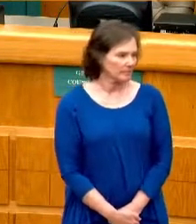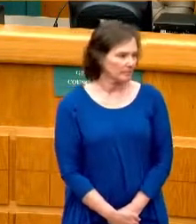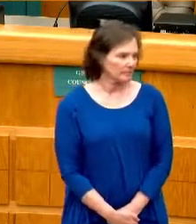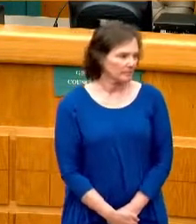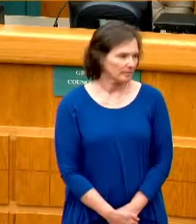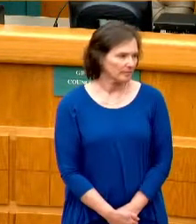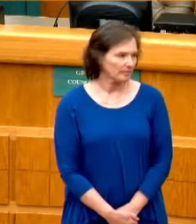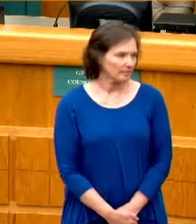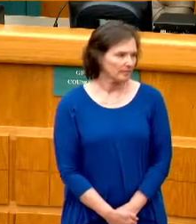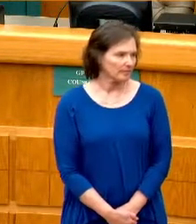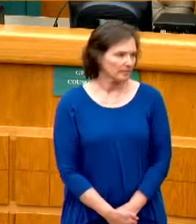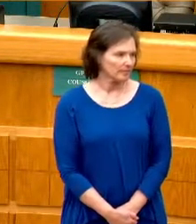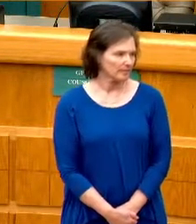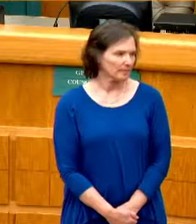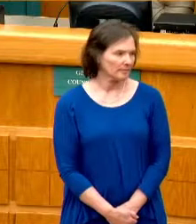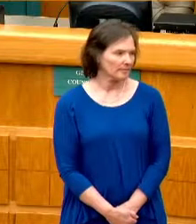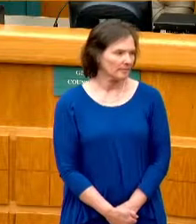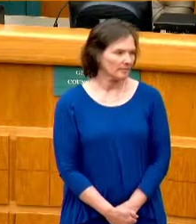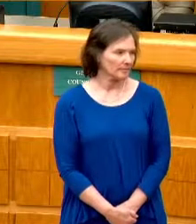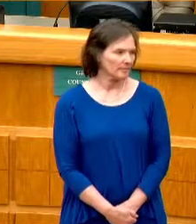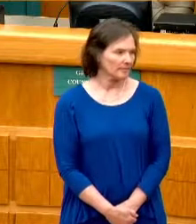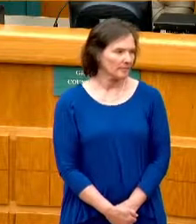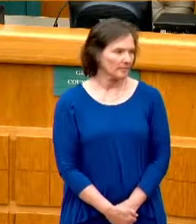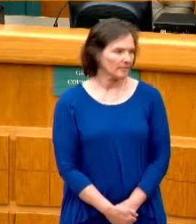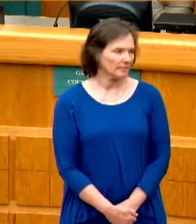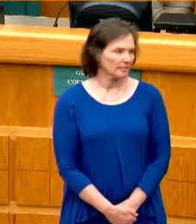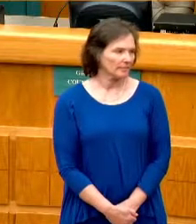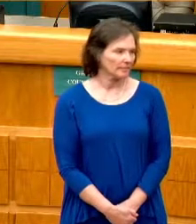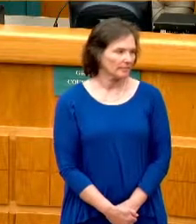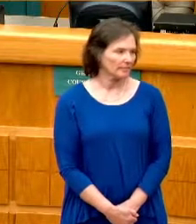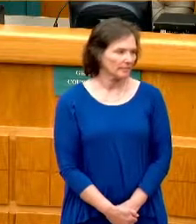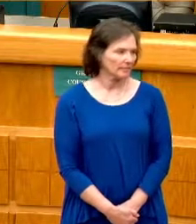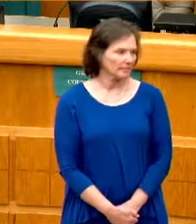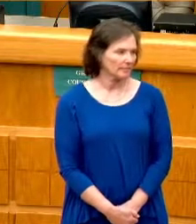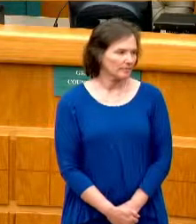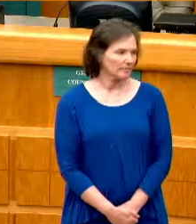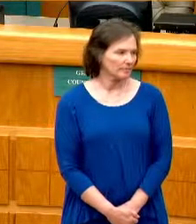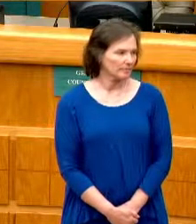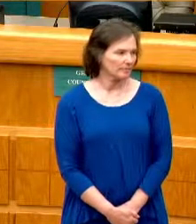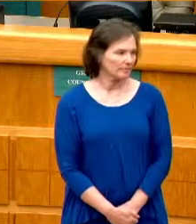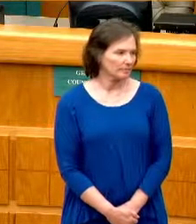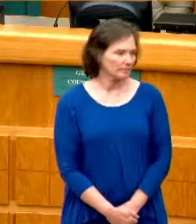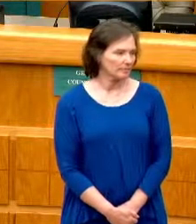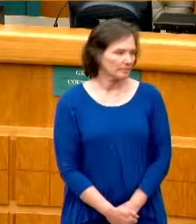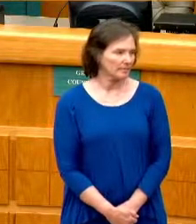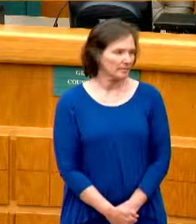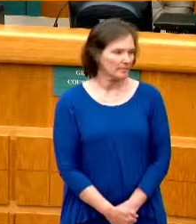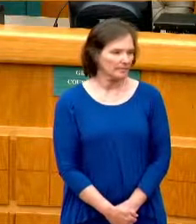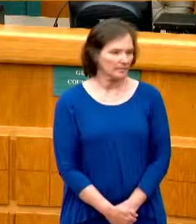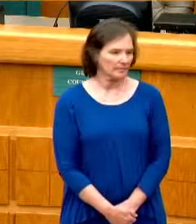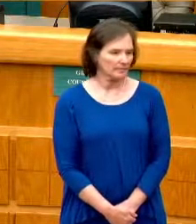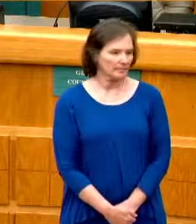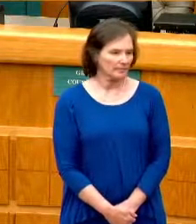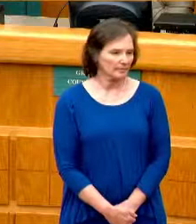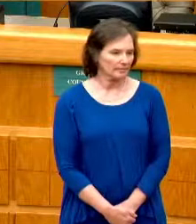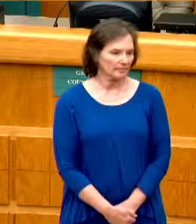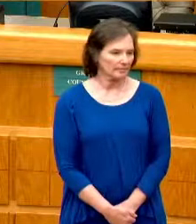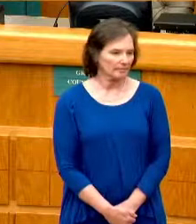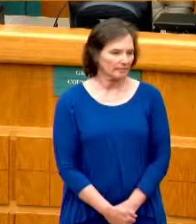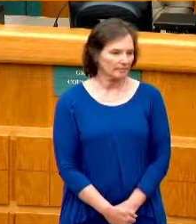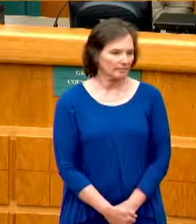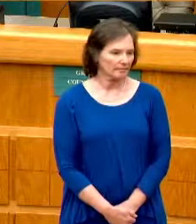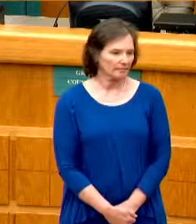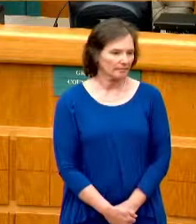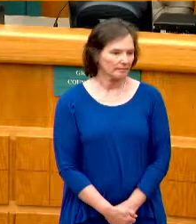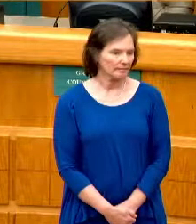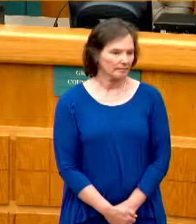con información veraz, como los Centros del Control de Enfermedades o el sitio del portal de salud de la Clínica de Salud del Condado de